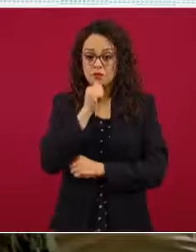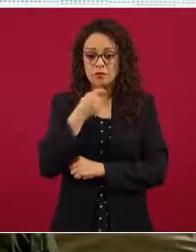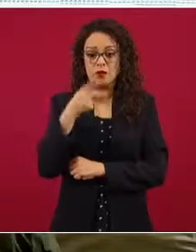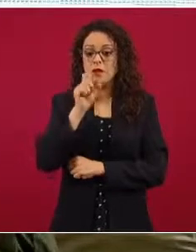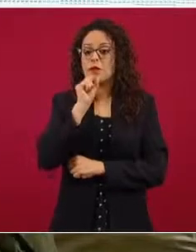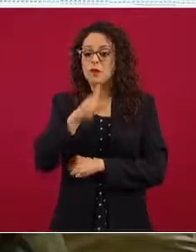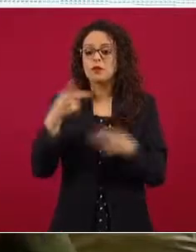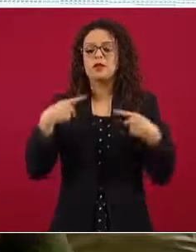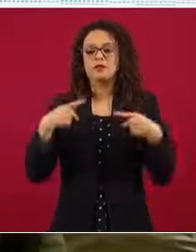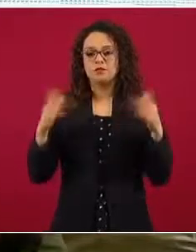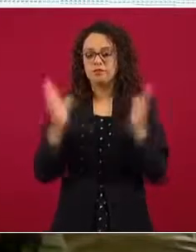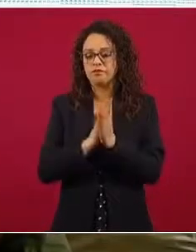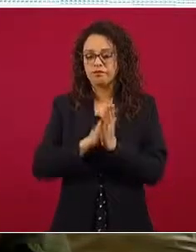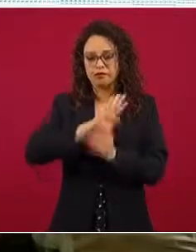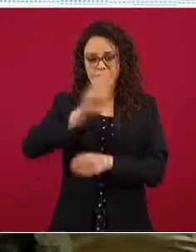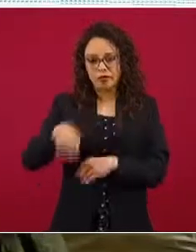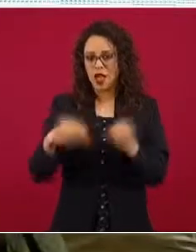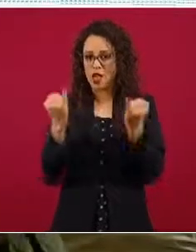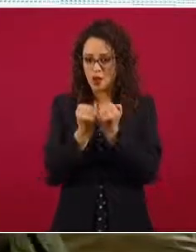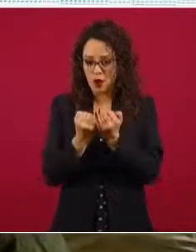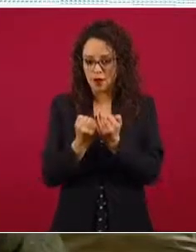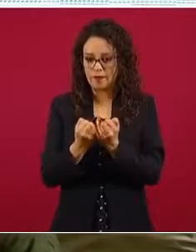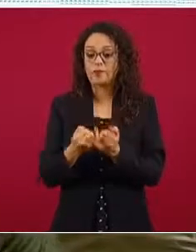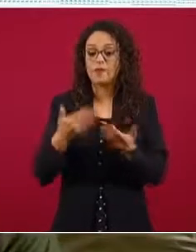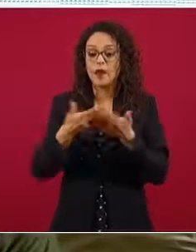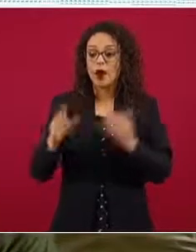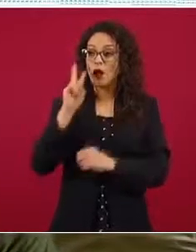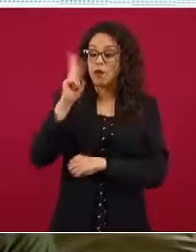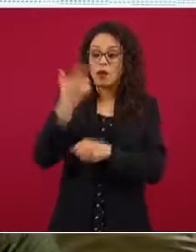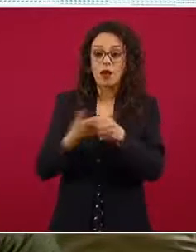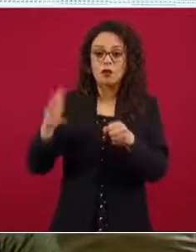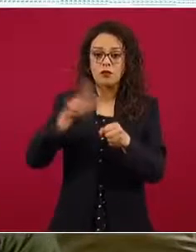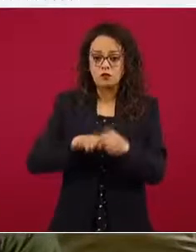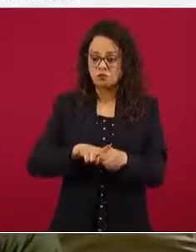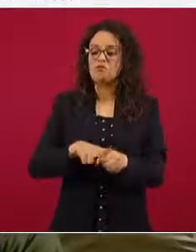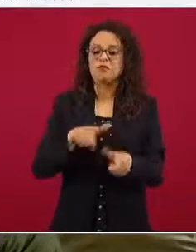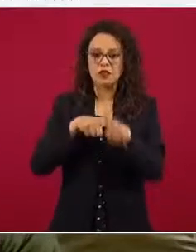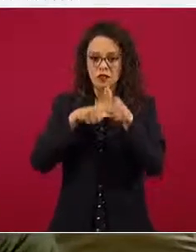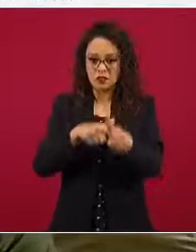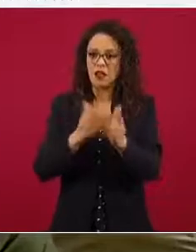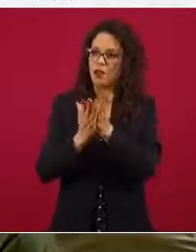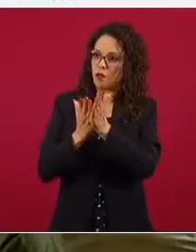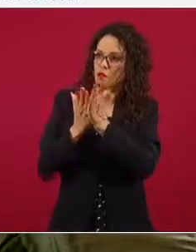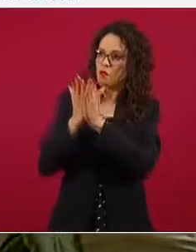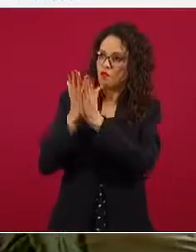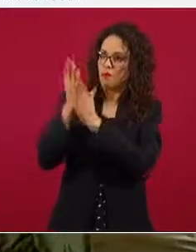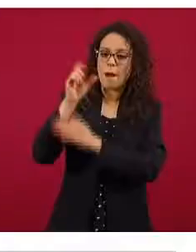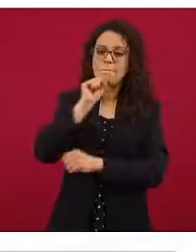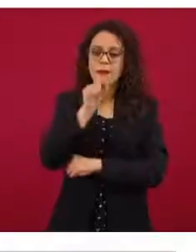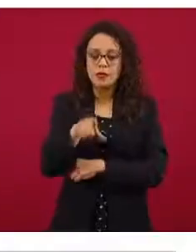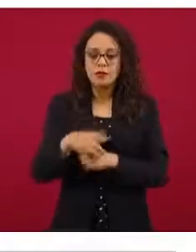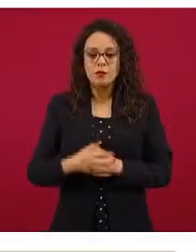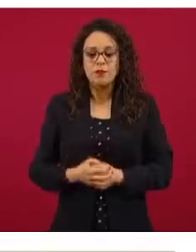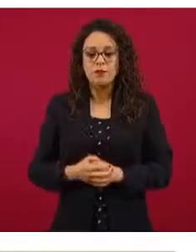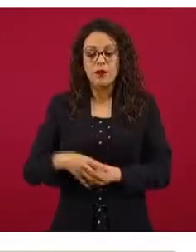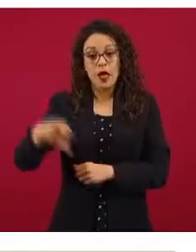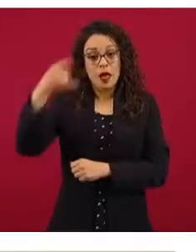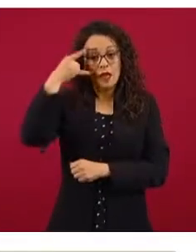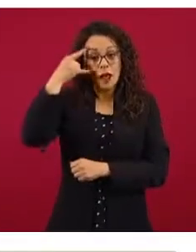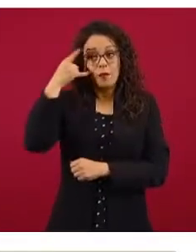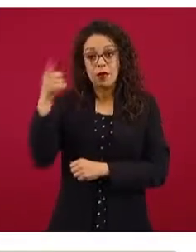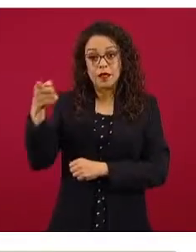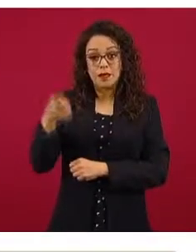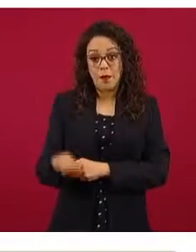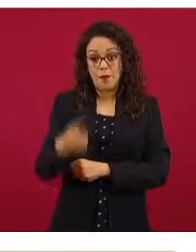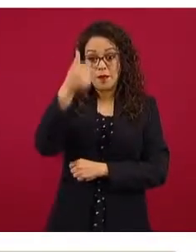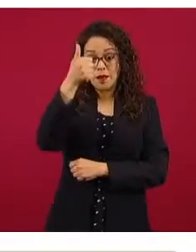La siguiente es la hospitalización, todavía con incremento. La siguiente, Campeche fue el primer estado en pasar a